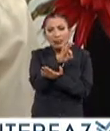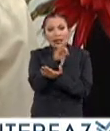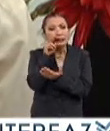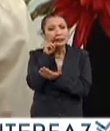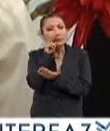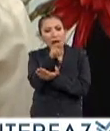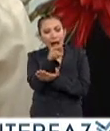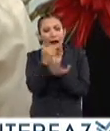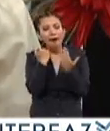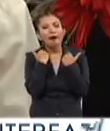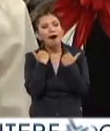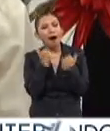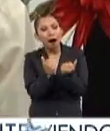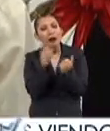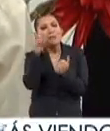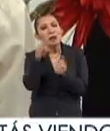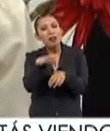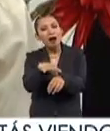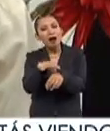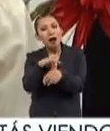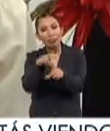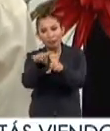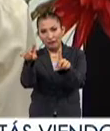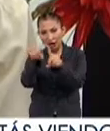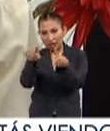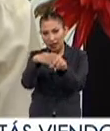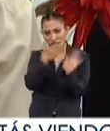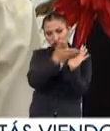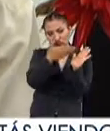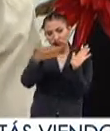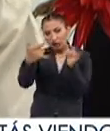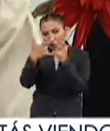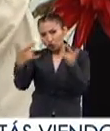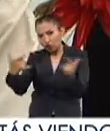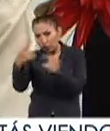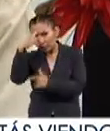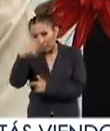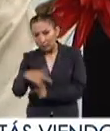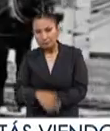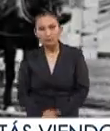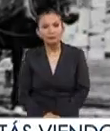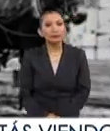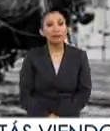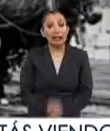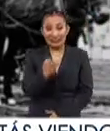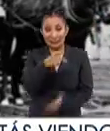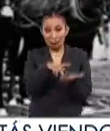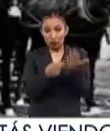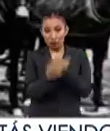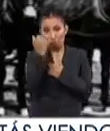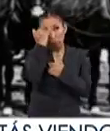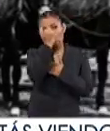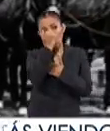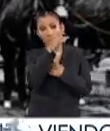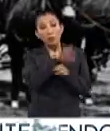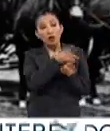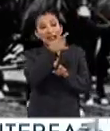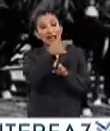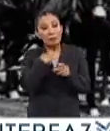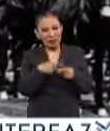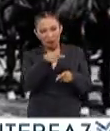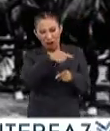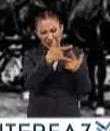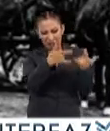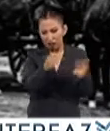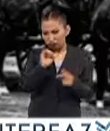ve y se entiende la realidad en diferentes momentos históricos de nuestro país. El proyecto surgió con la idea de que los